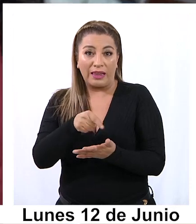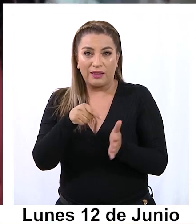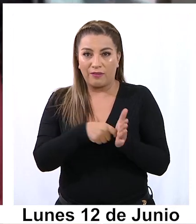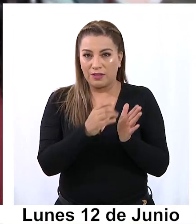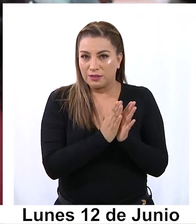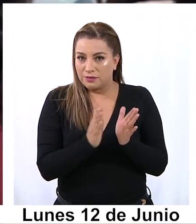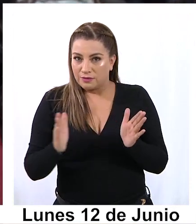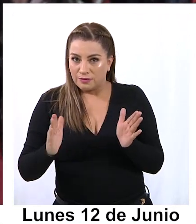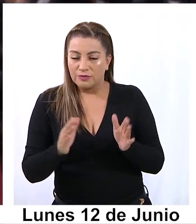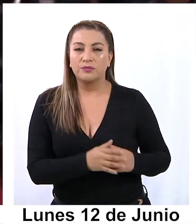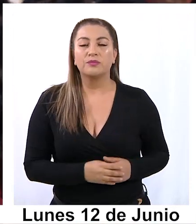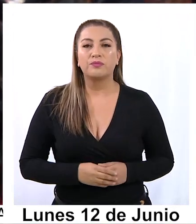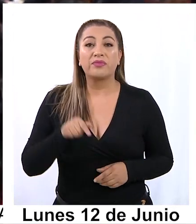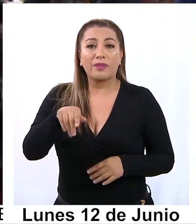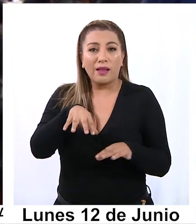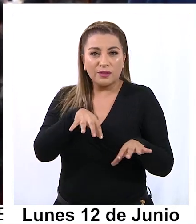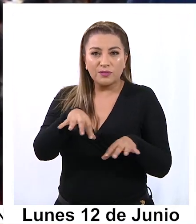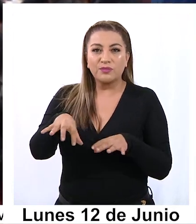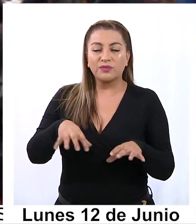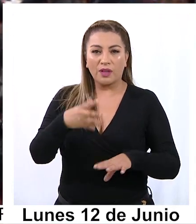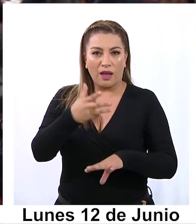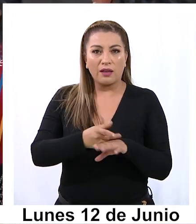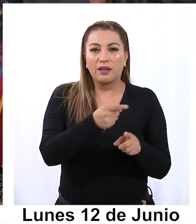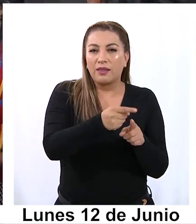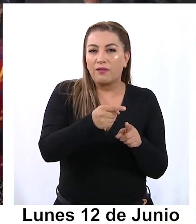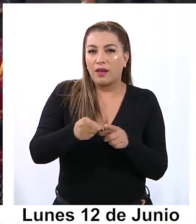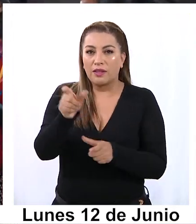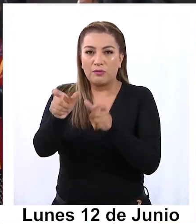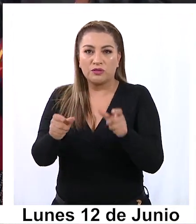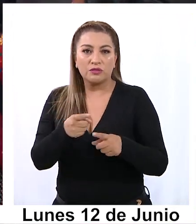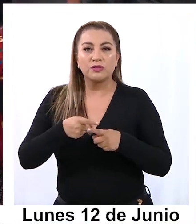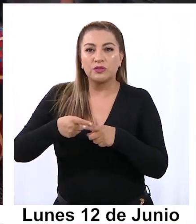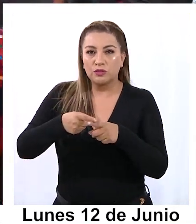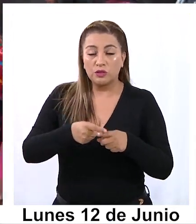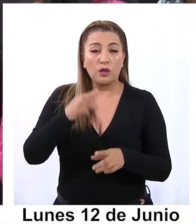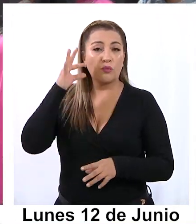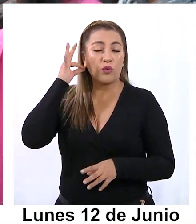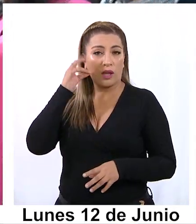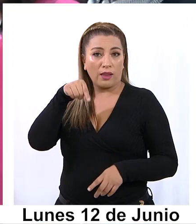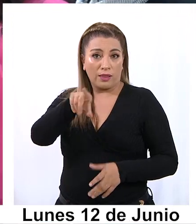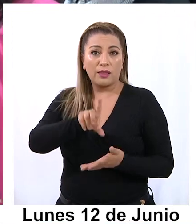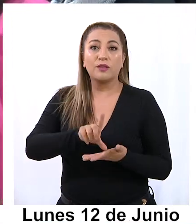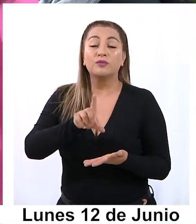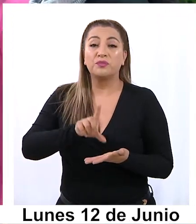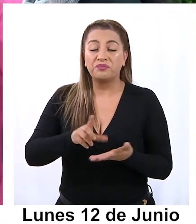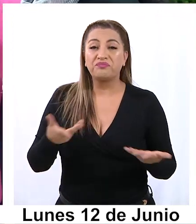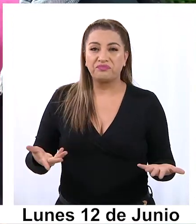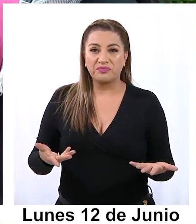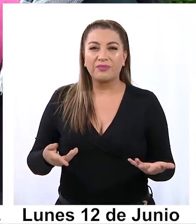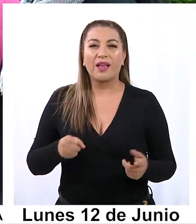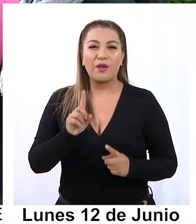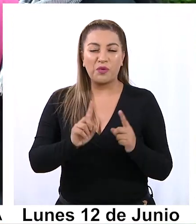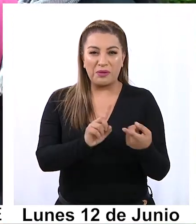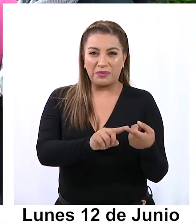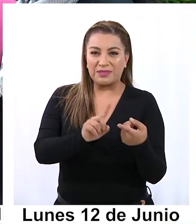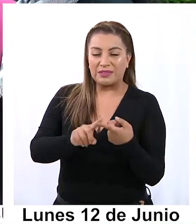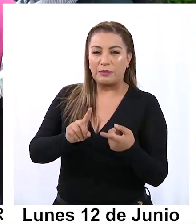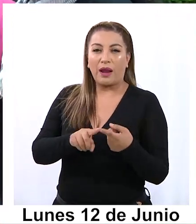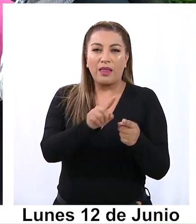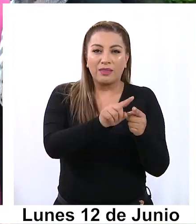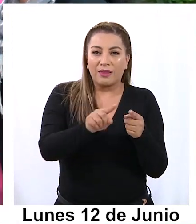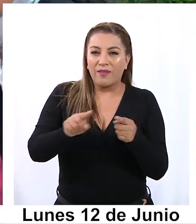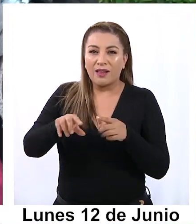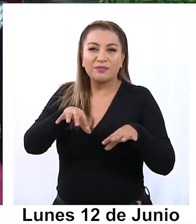periodo. La actividad reunió a diversos actores sociales y mujeres del territorio quienes participaron de las